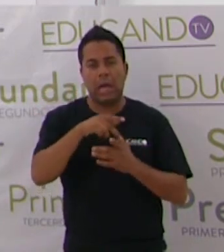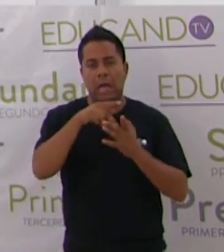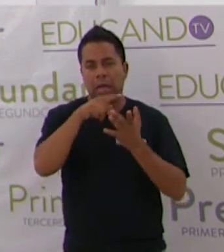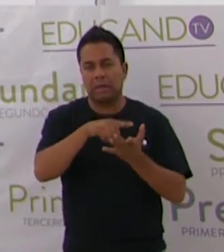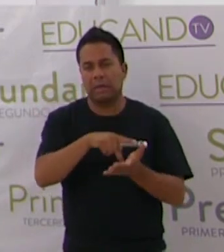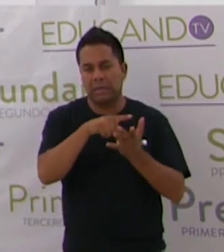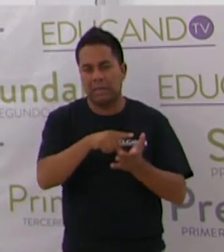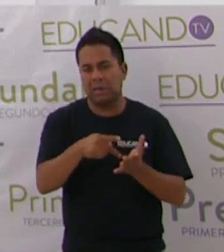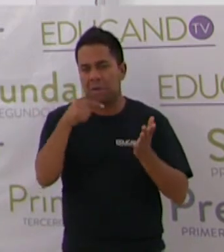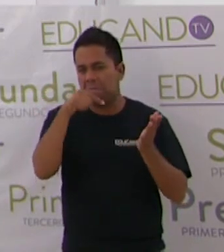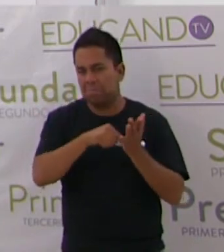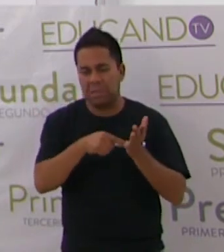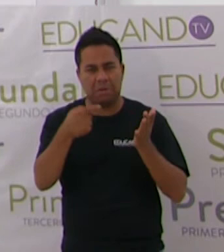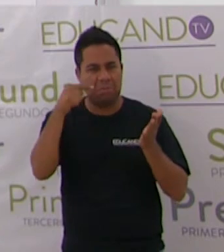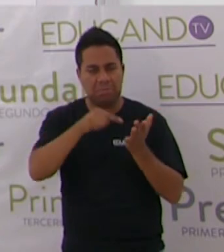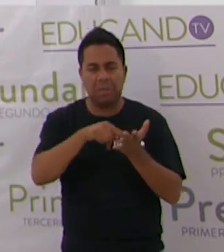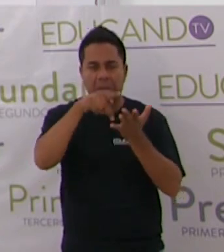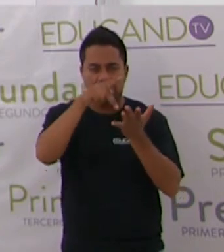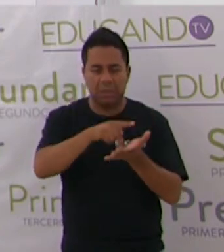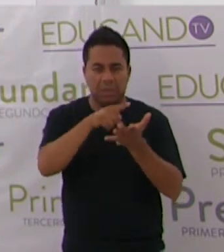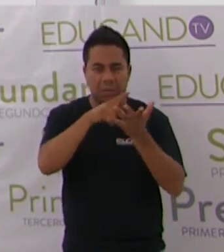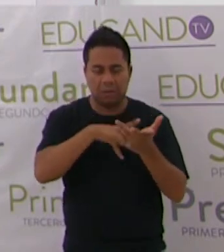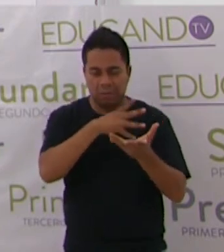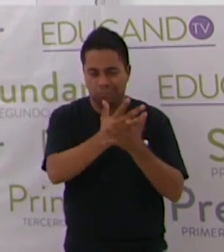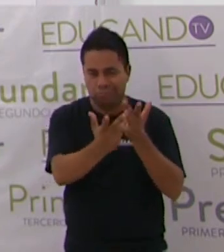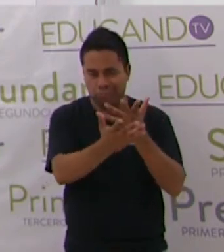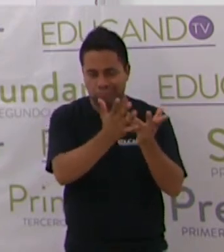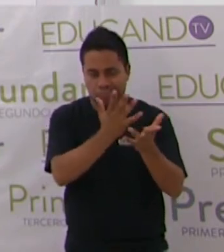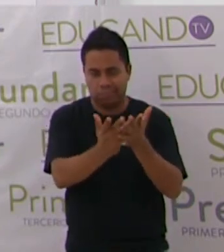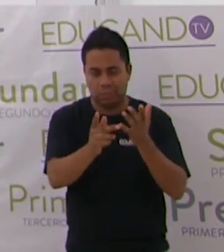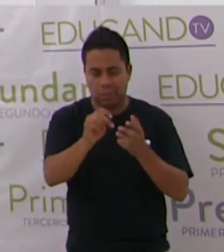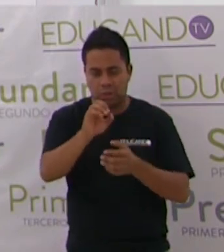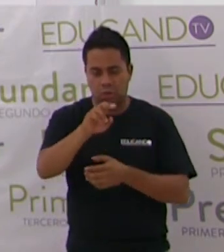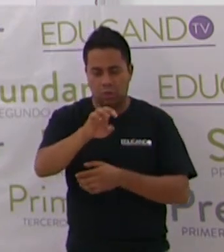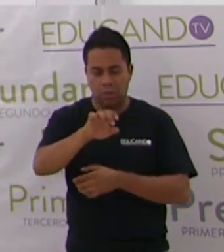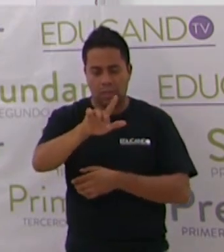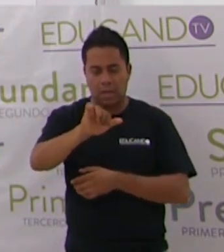toneladas que se ha producido. Por eso,